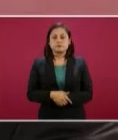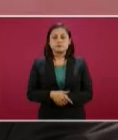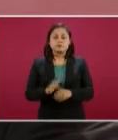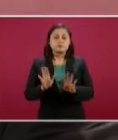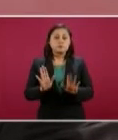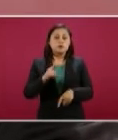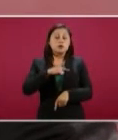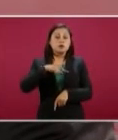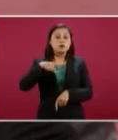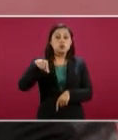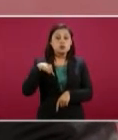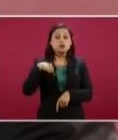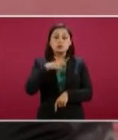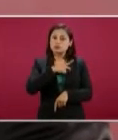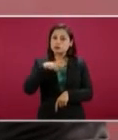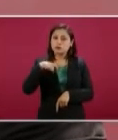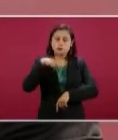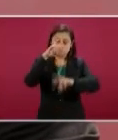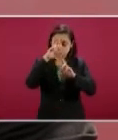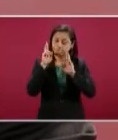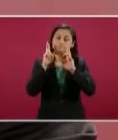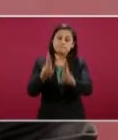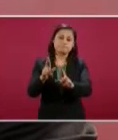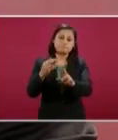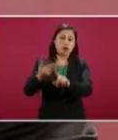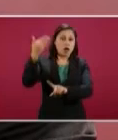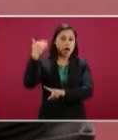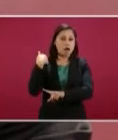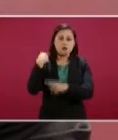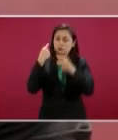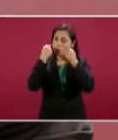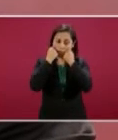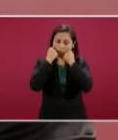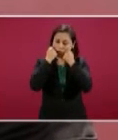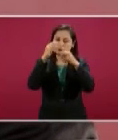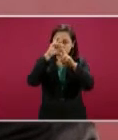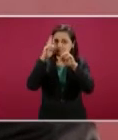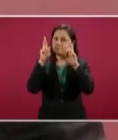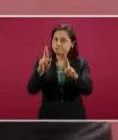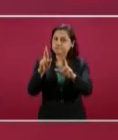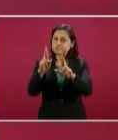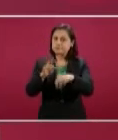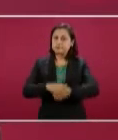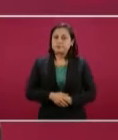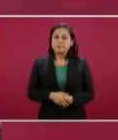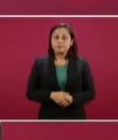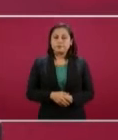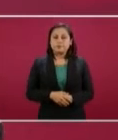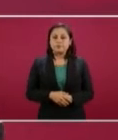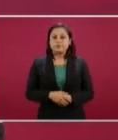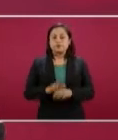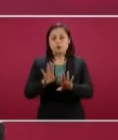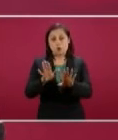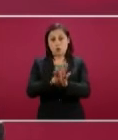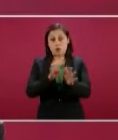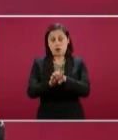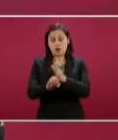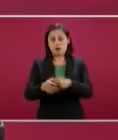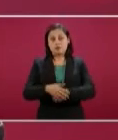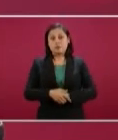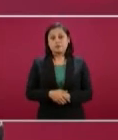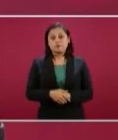que el esquema de elección, la organización y la conclusión de esos procesos muestran la relevancia social y la importancia de